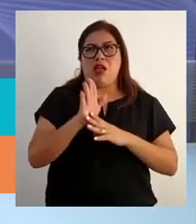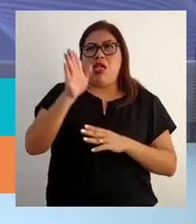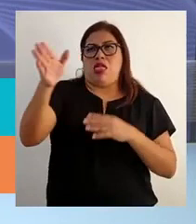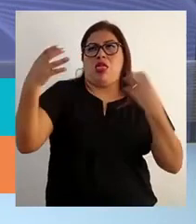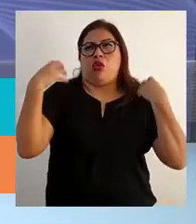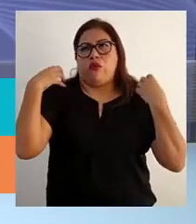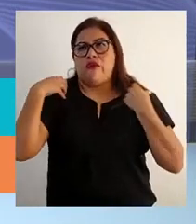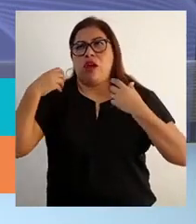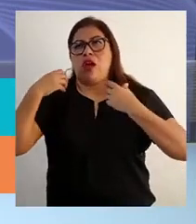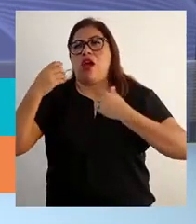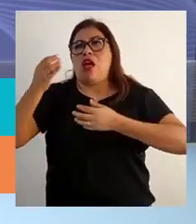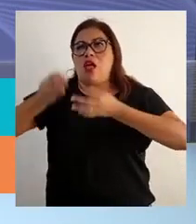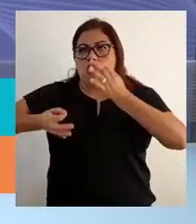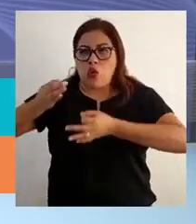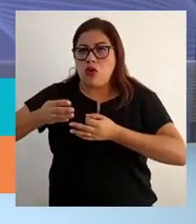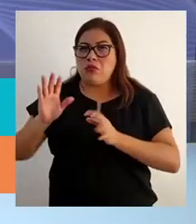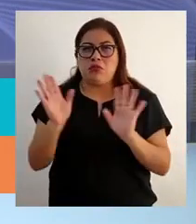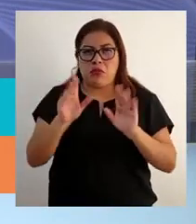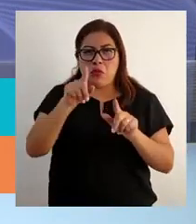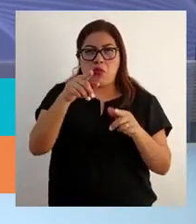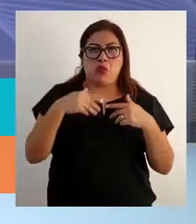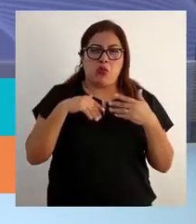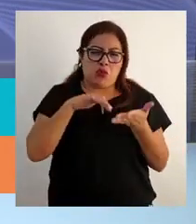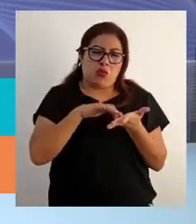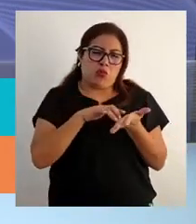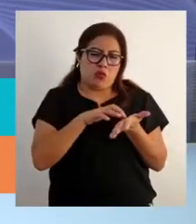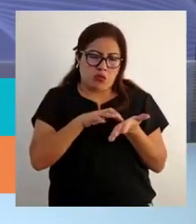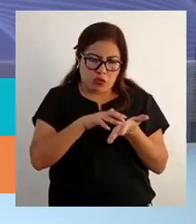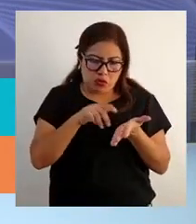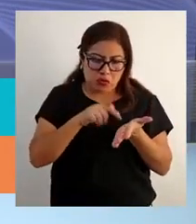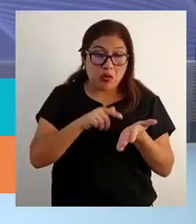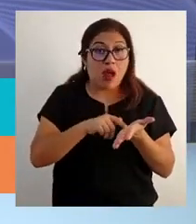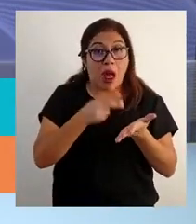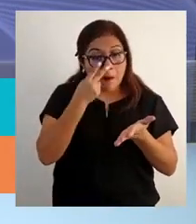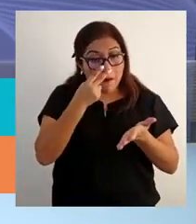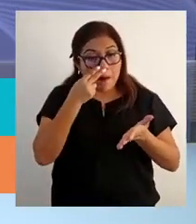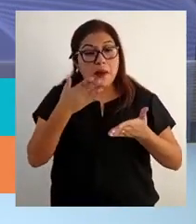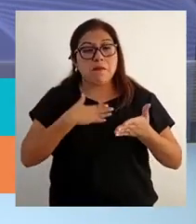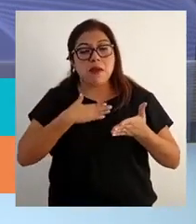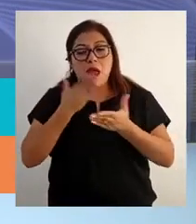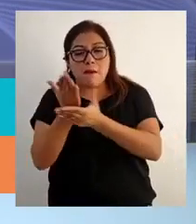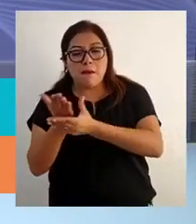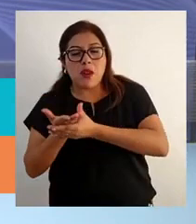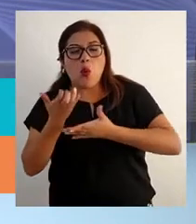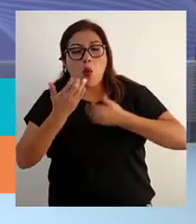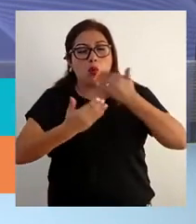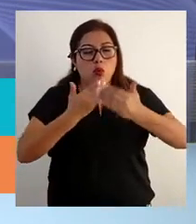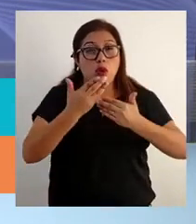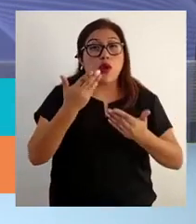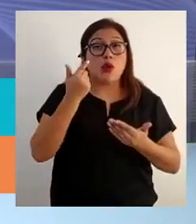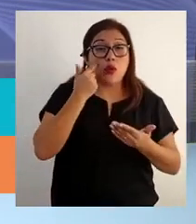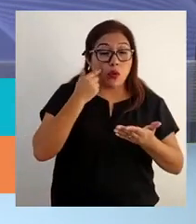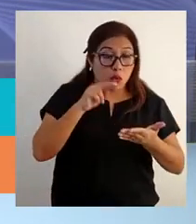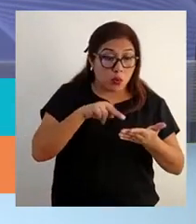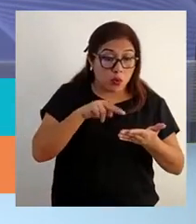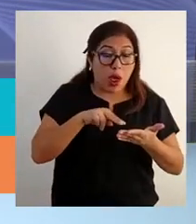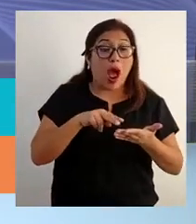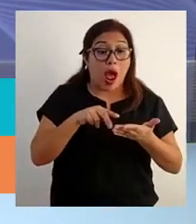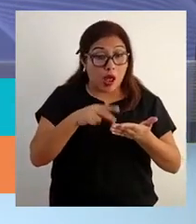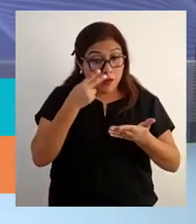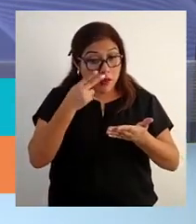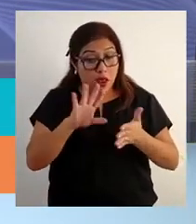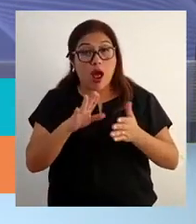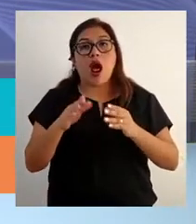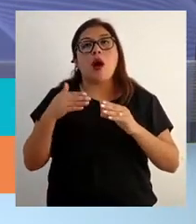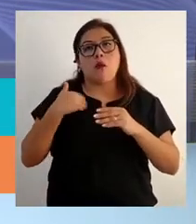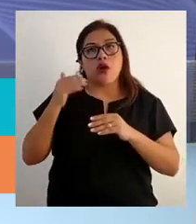hacerle seguimiento a su proceso y si hay alguna dilación innecesaria, hacerlo conocer al juez y pedir una cita, ¿no? Doctor, ¿y